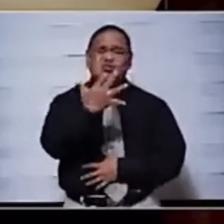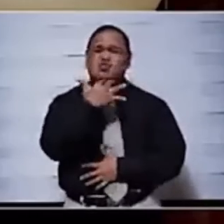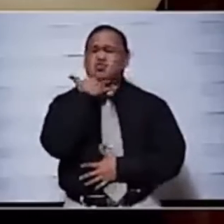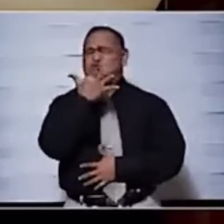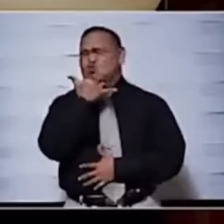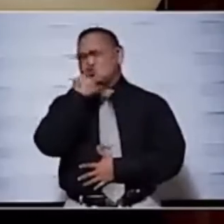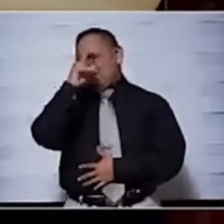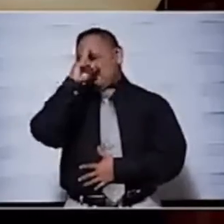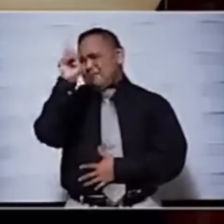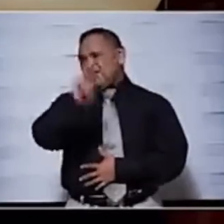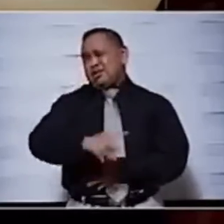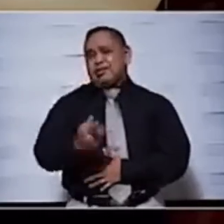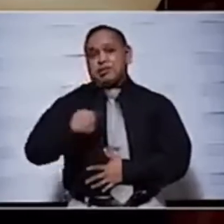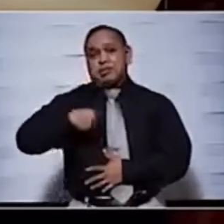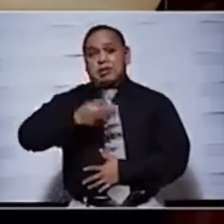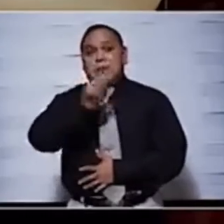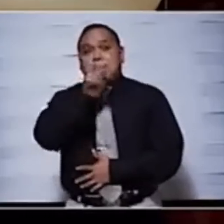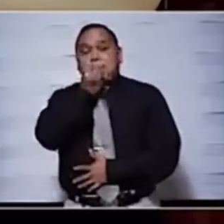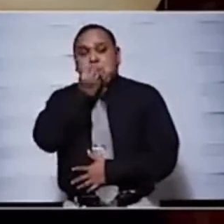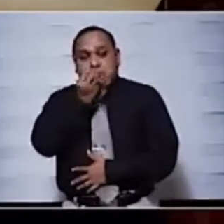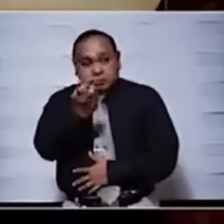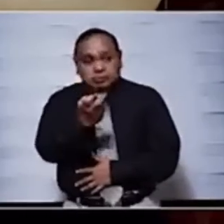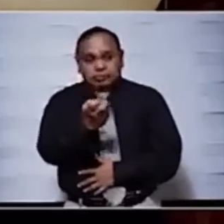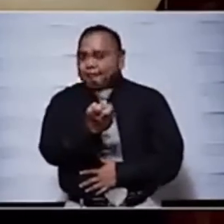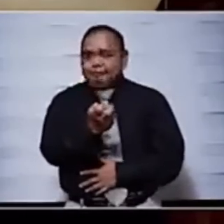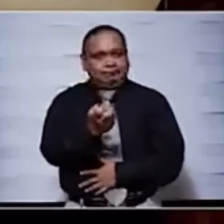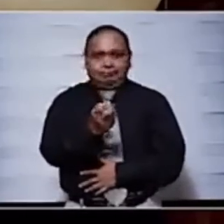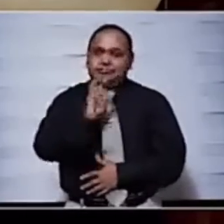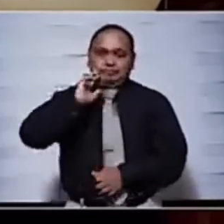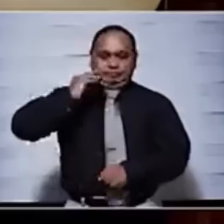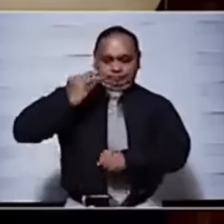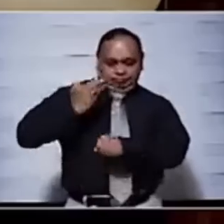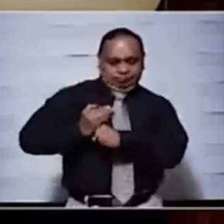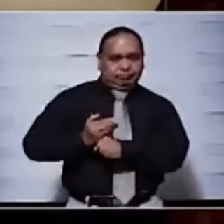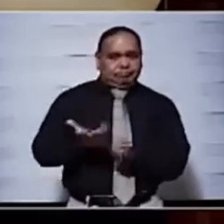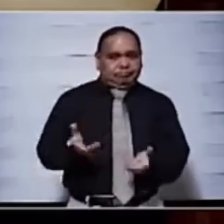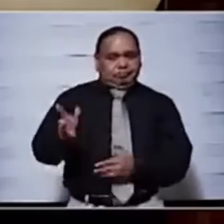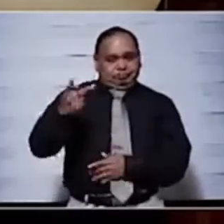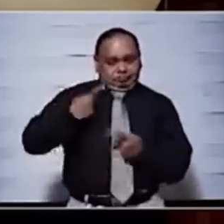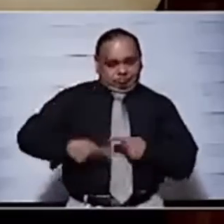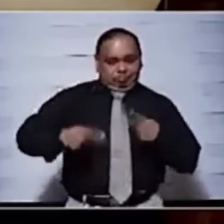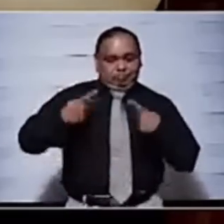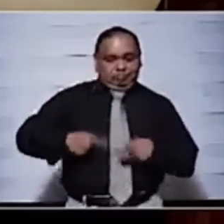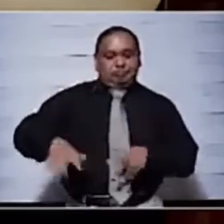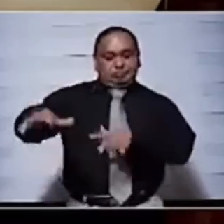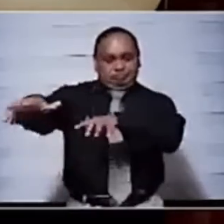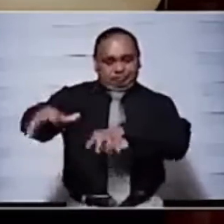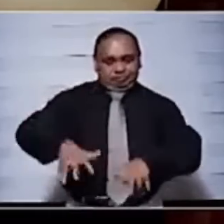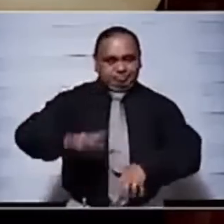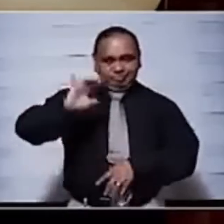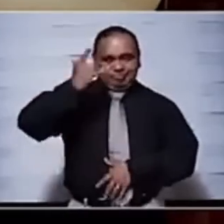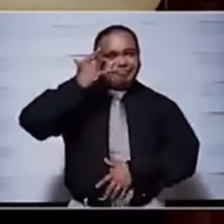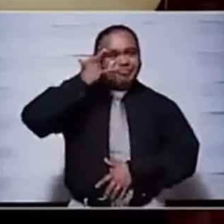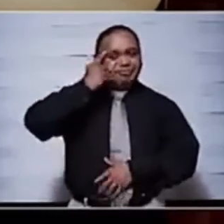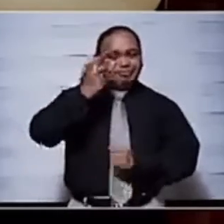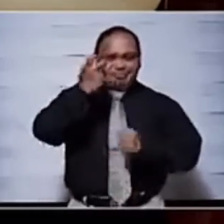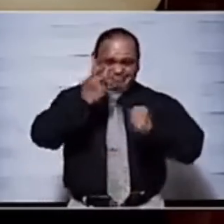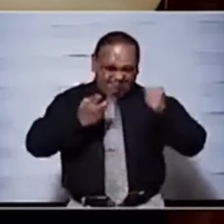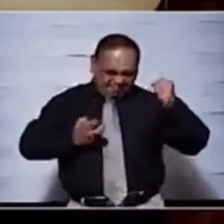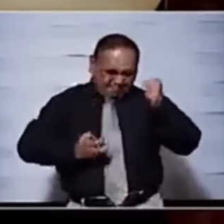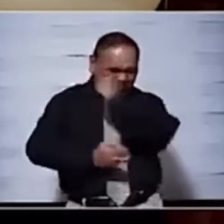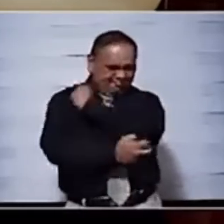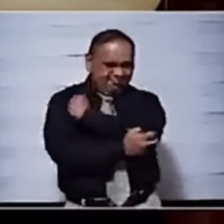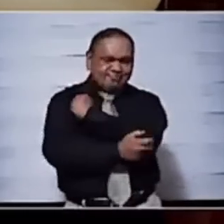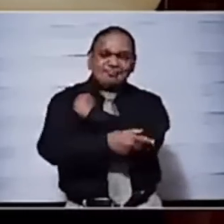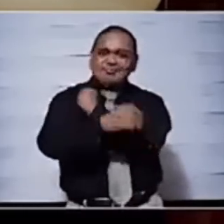callada. Es una obligación, es una responsabilidad mía con los ciudadanos de Campeche, que estamos hartos de la corrupción,